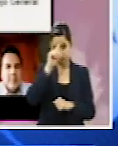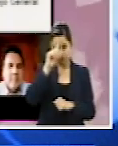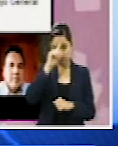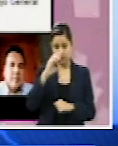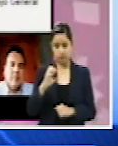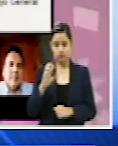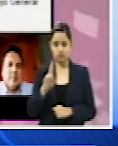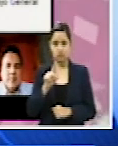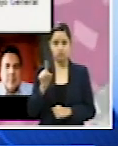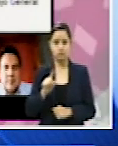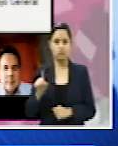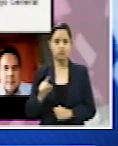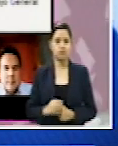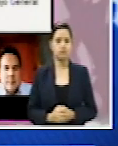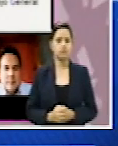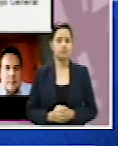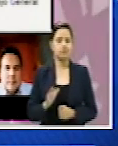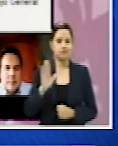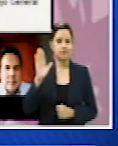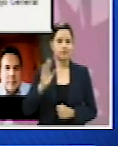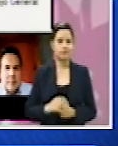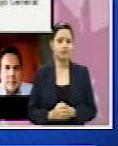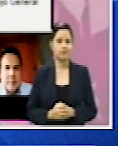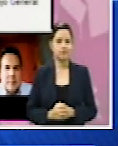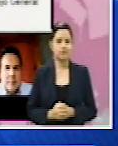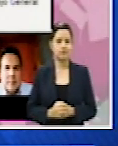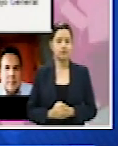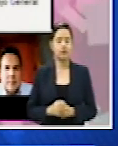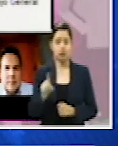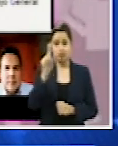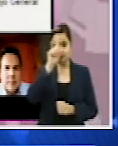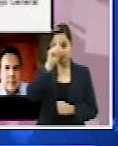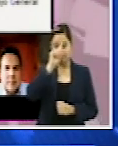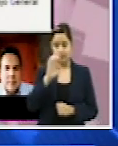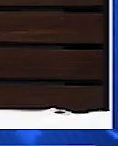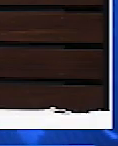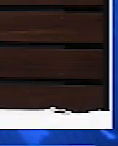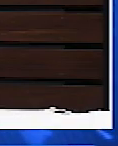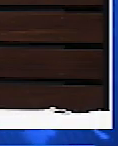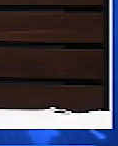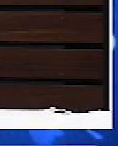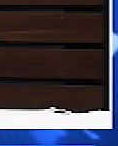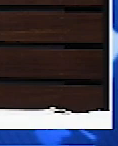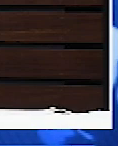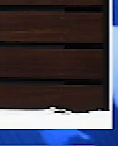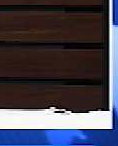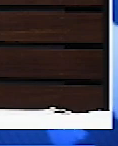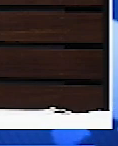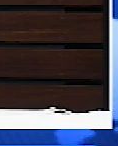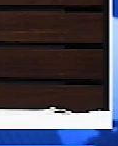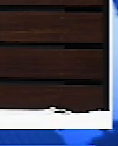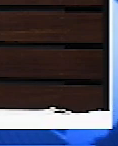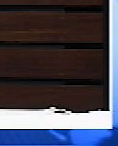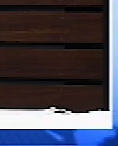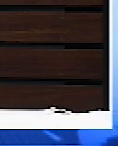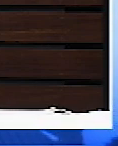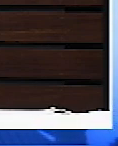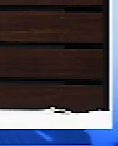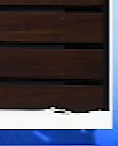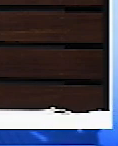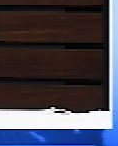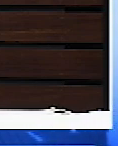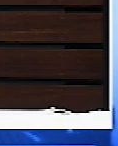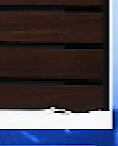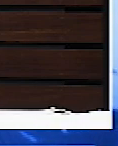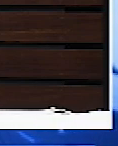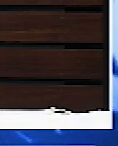los 3.830 millones de pesos. ¿Cuál sería la vía? ¿Tiene que esperarse el INE a que